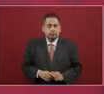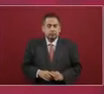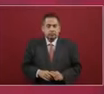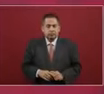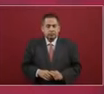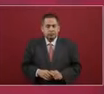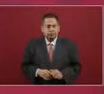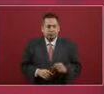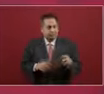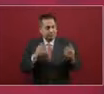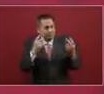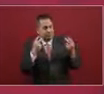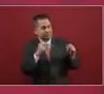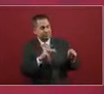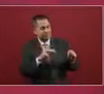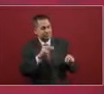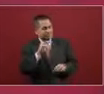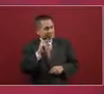lucen mal.